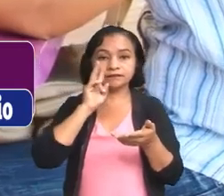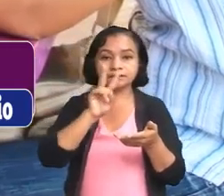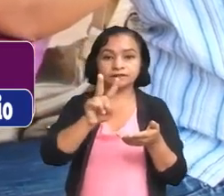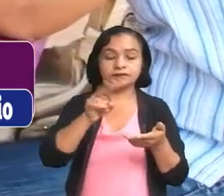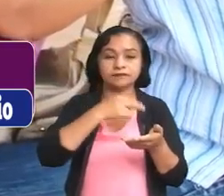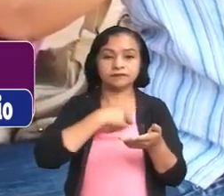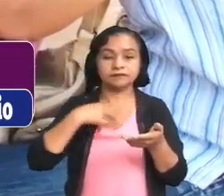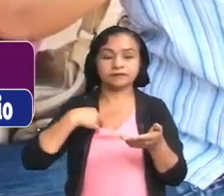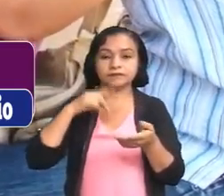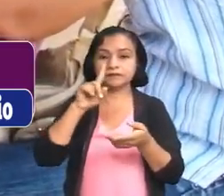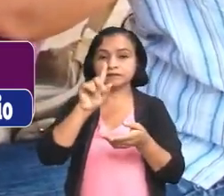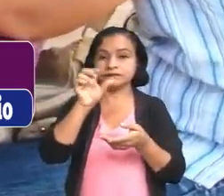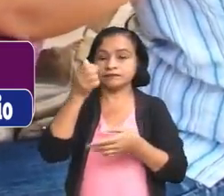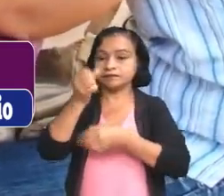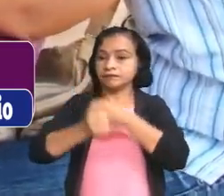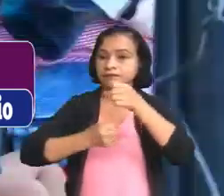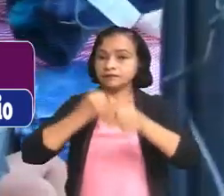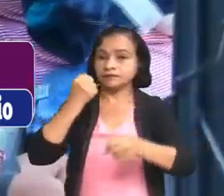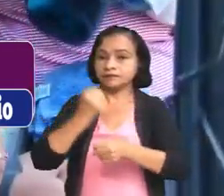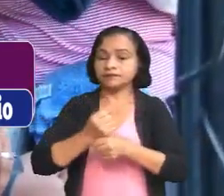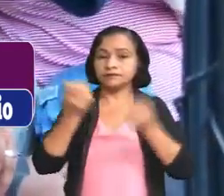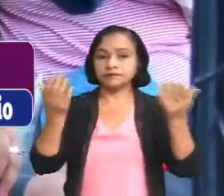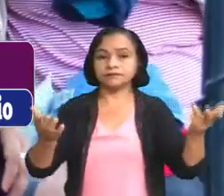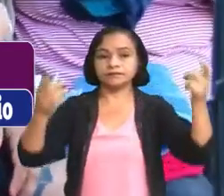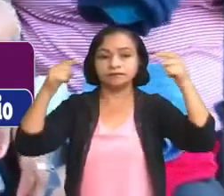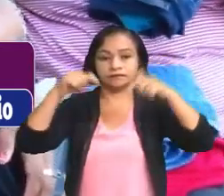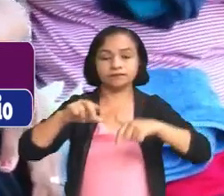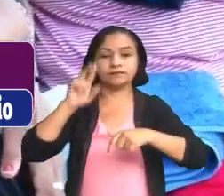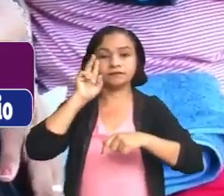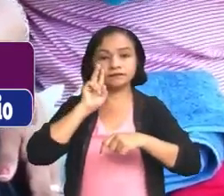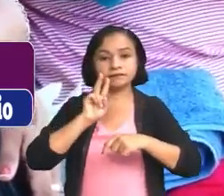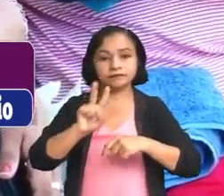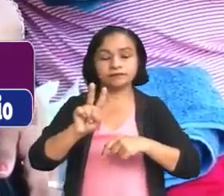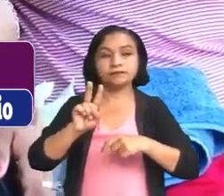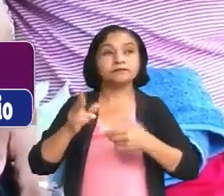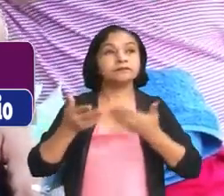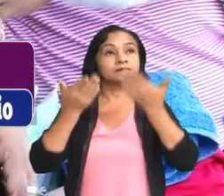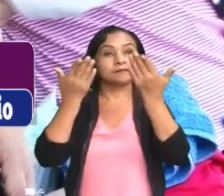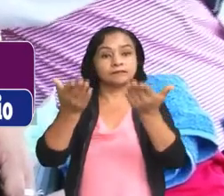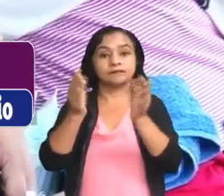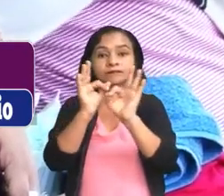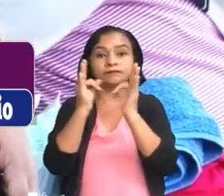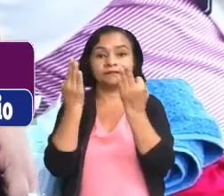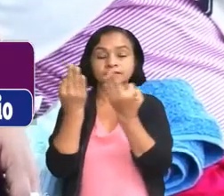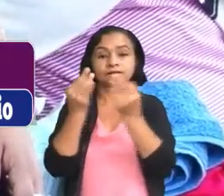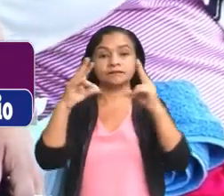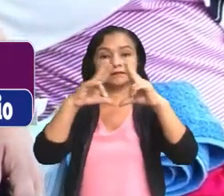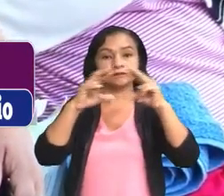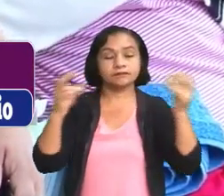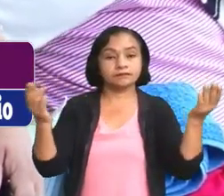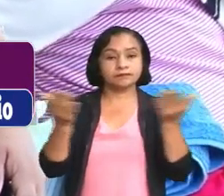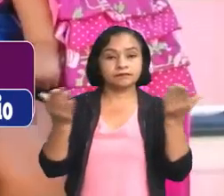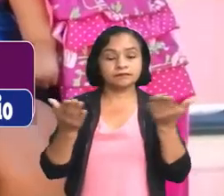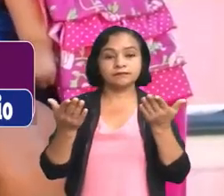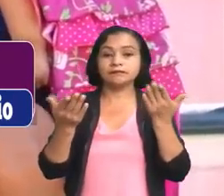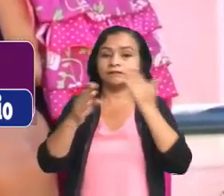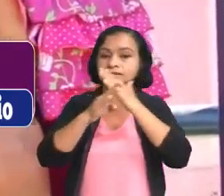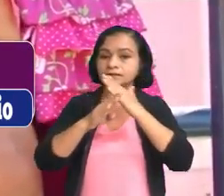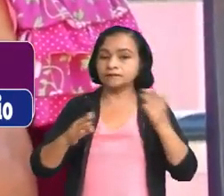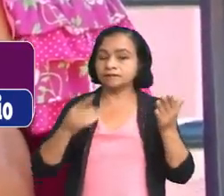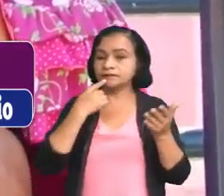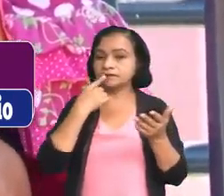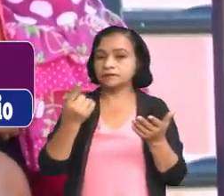convertido durante 16 años y ahora lo vemos rescatado precisamente y entregado a las familias nicaragüenses como un espacio para la reconciliación. ¿Y por qué